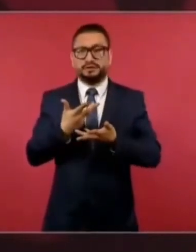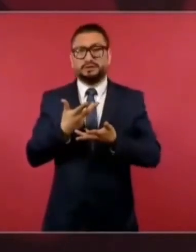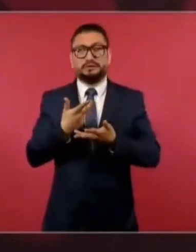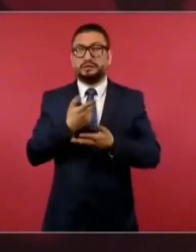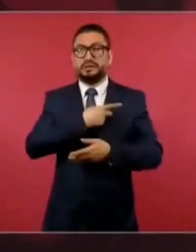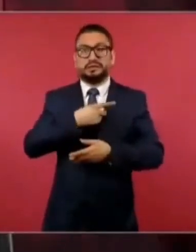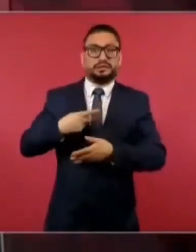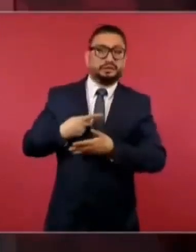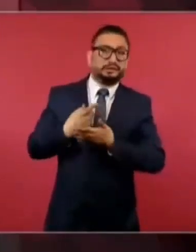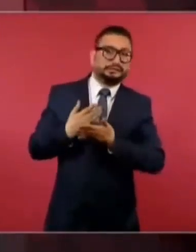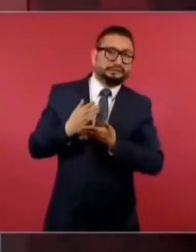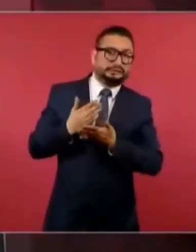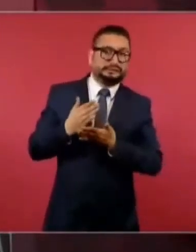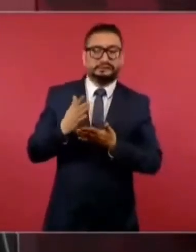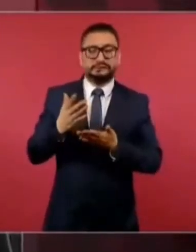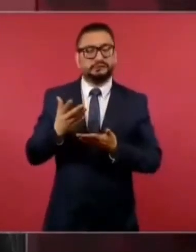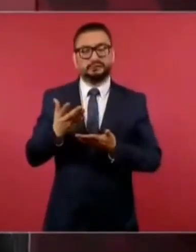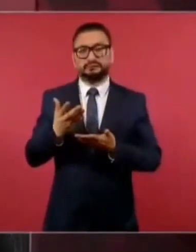empeñados,